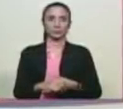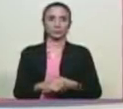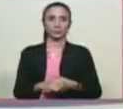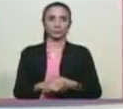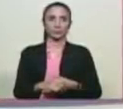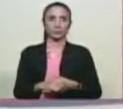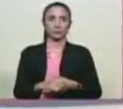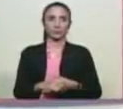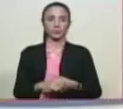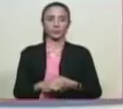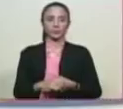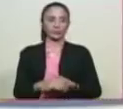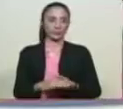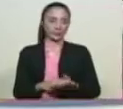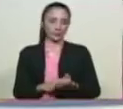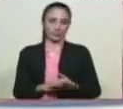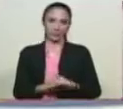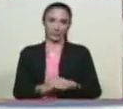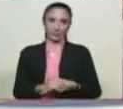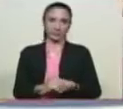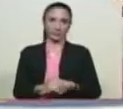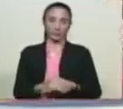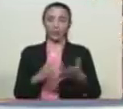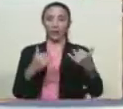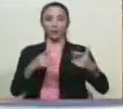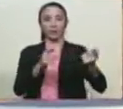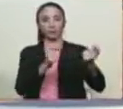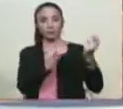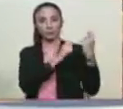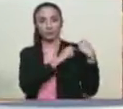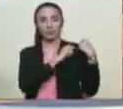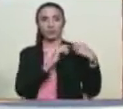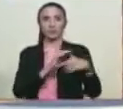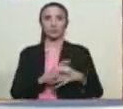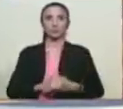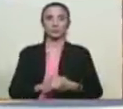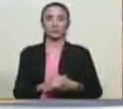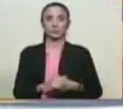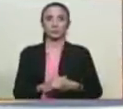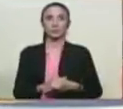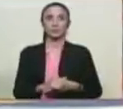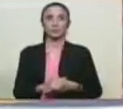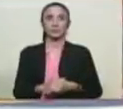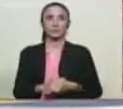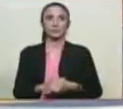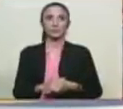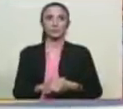proceda de inmediato. Protocolo, asume el mando en la firma del contrato colectivo. Adelante.